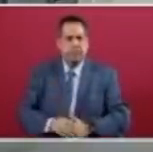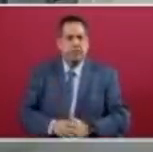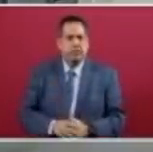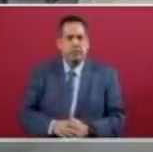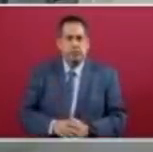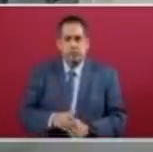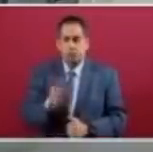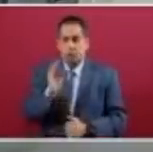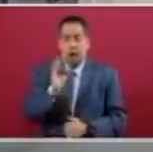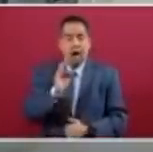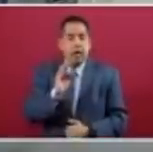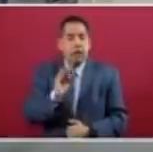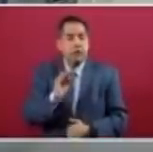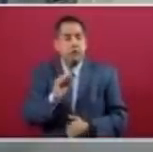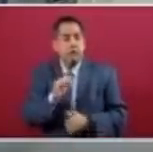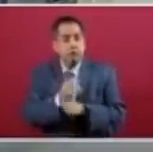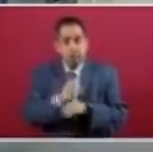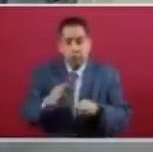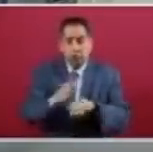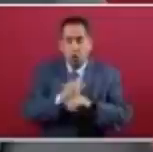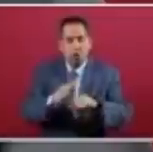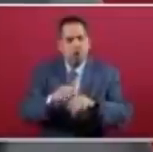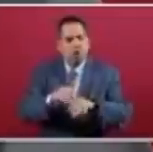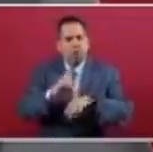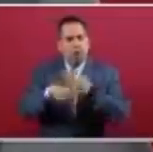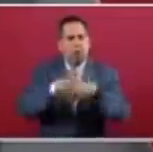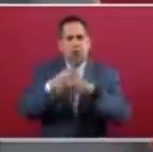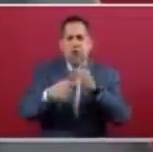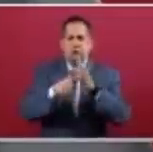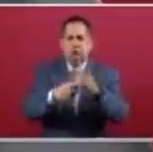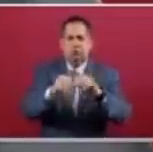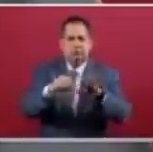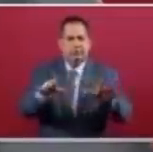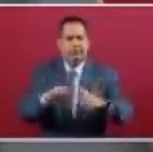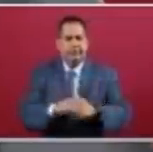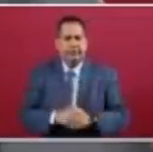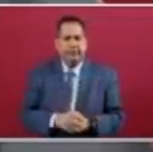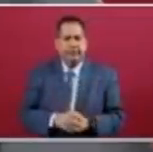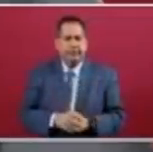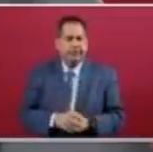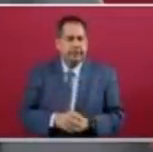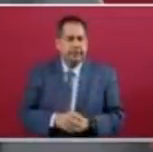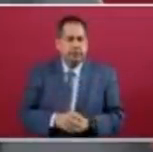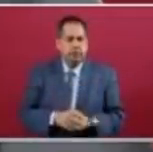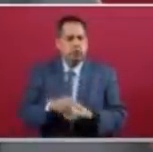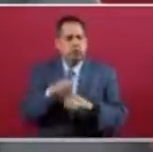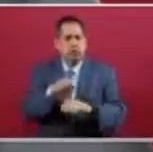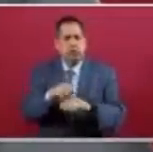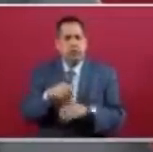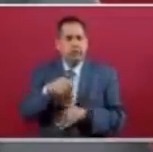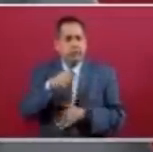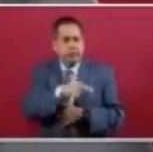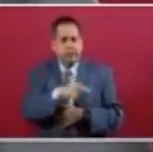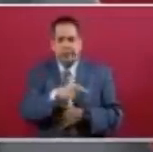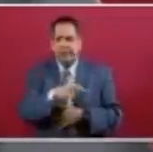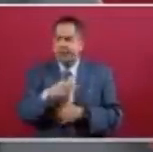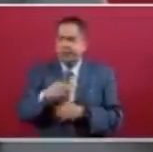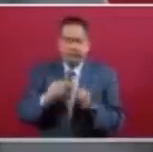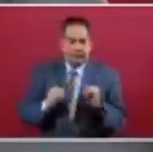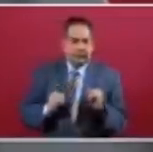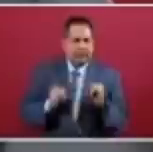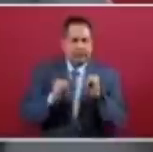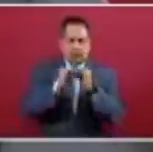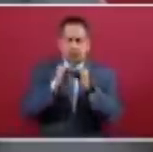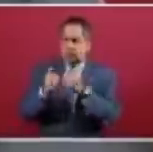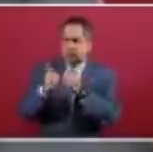Si hay esa información, se va a dar a conocer. Acerca de estos organismos reguladores que